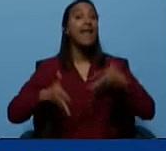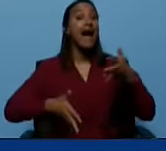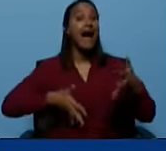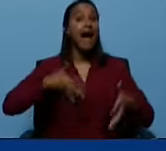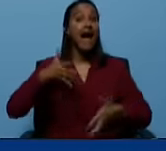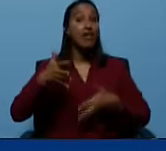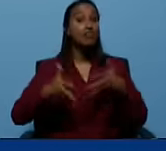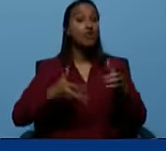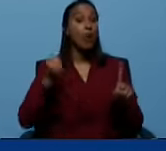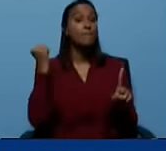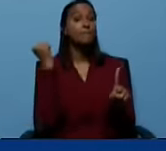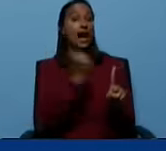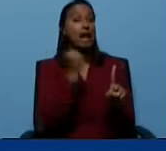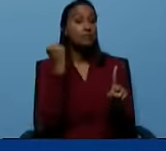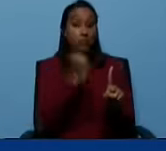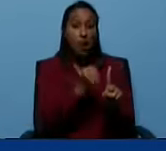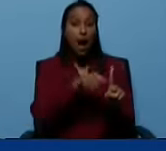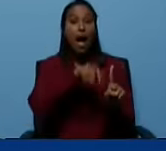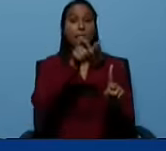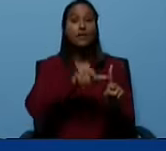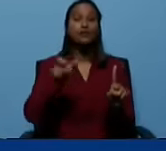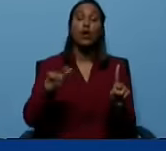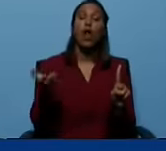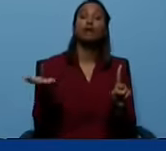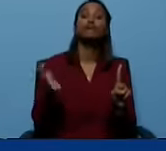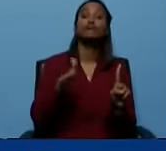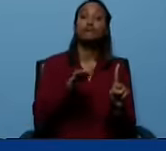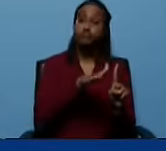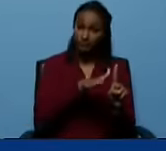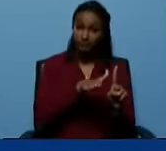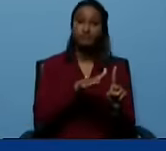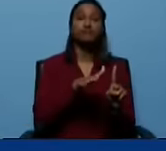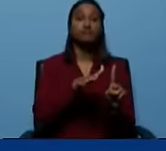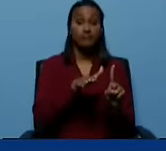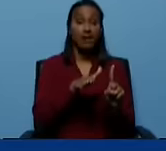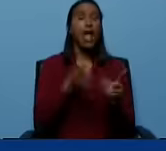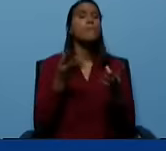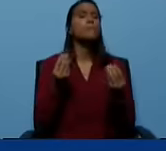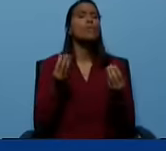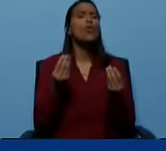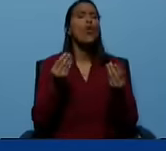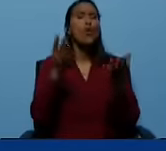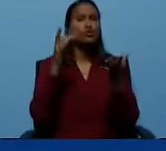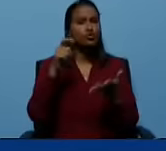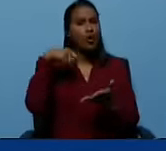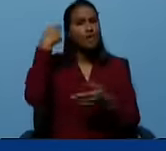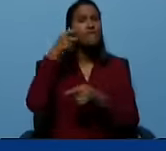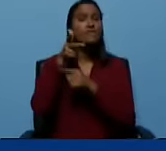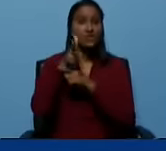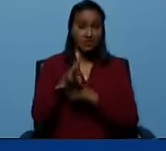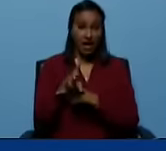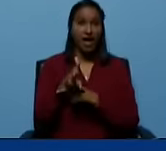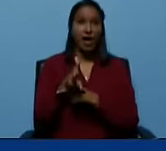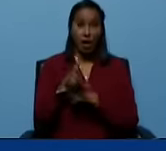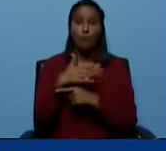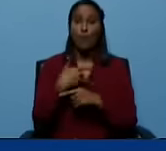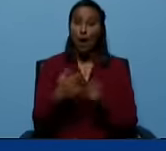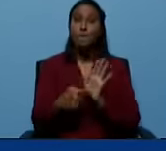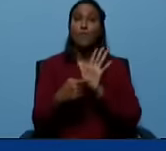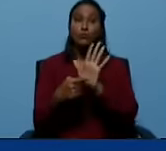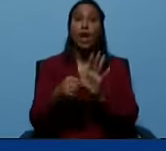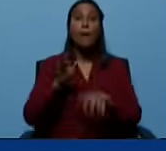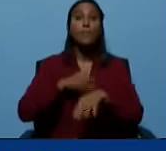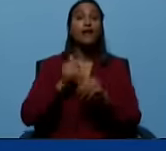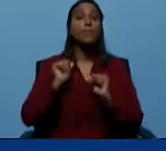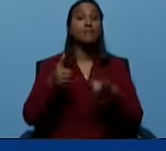salieron. Hay miles de videos que se pudieron salvar porque los empezaron a borrar